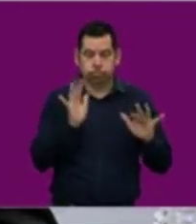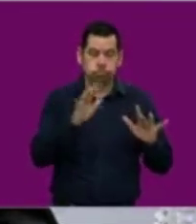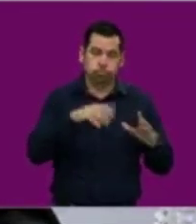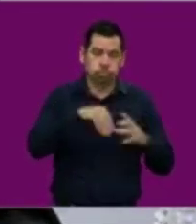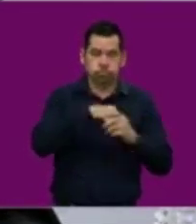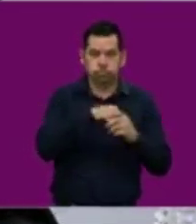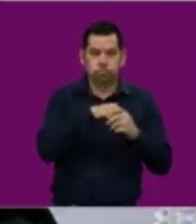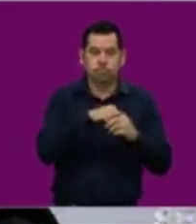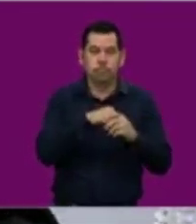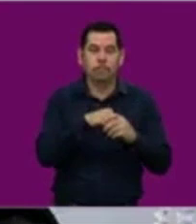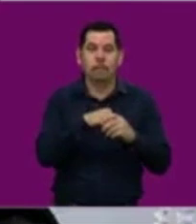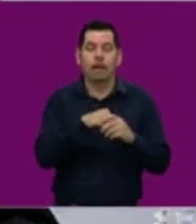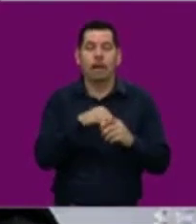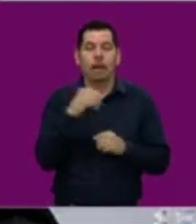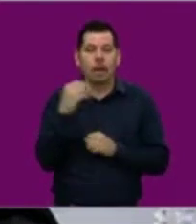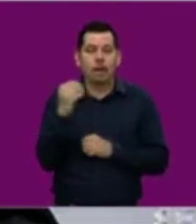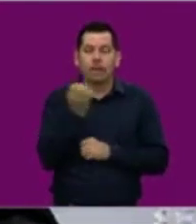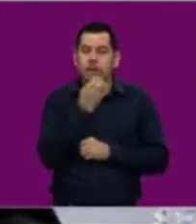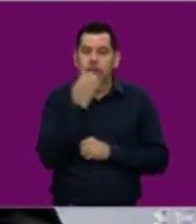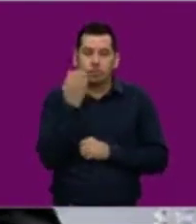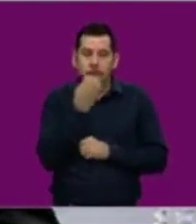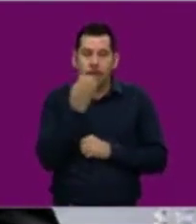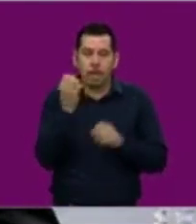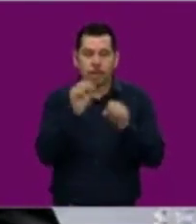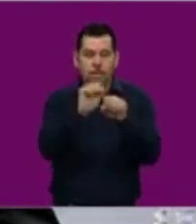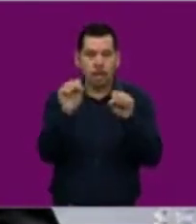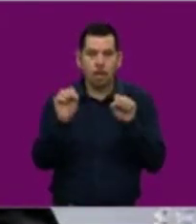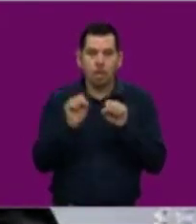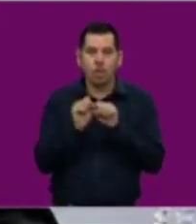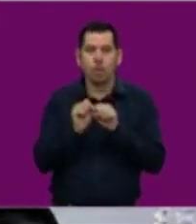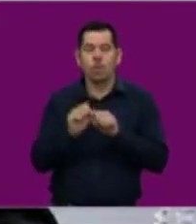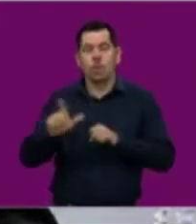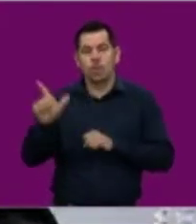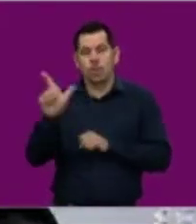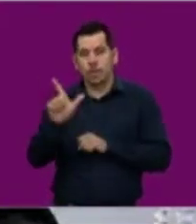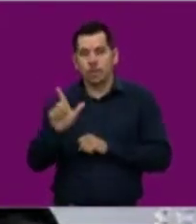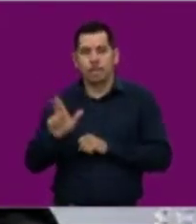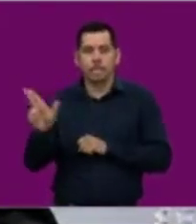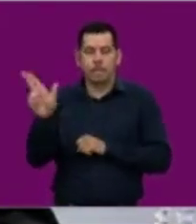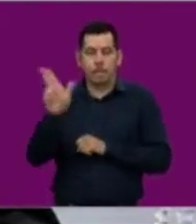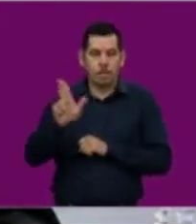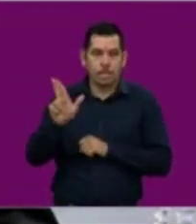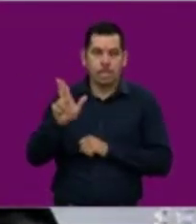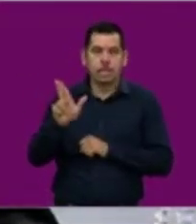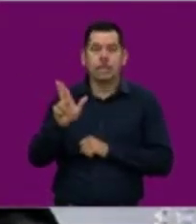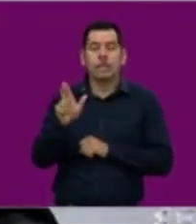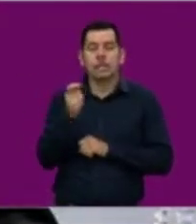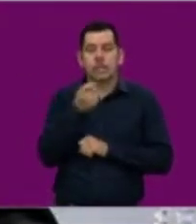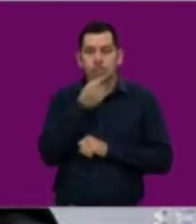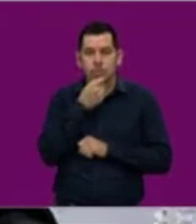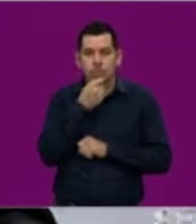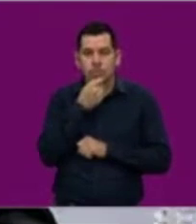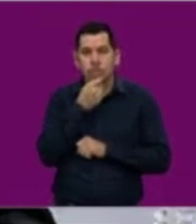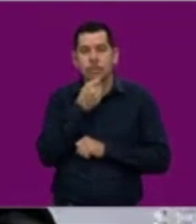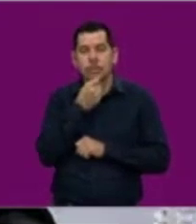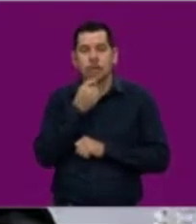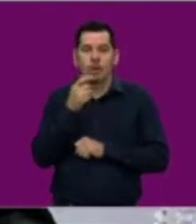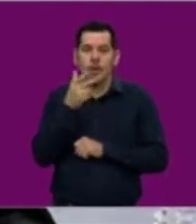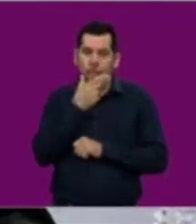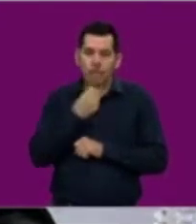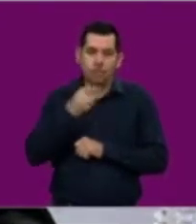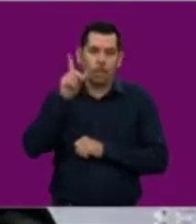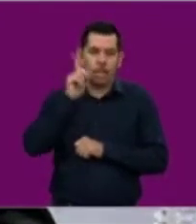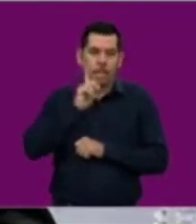aulas lunes y miércoles niñas y niños adolescentes y jóvenes con apellidos que inician de la